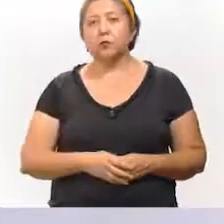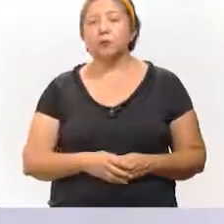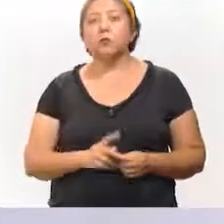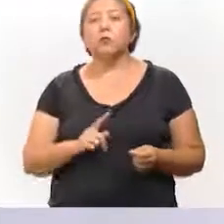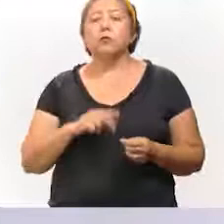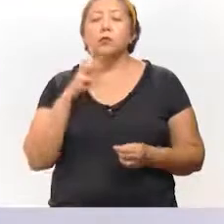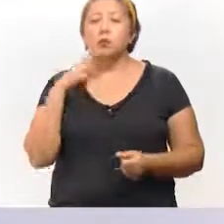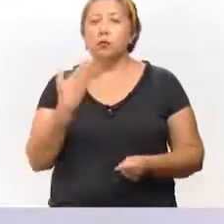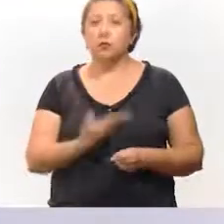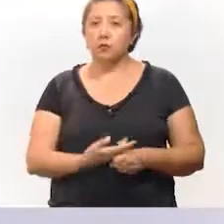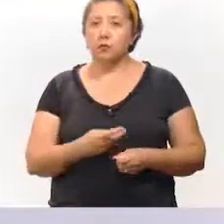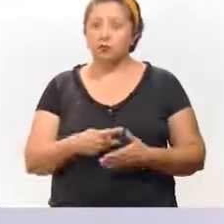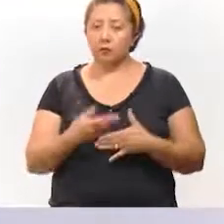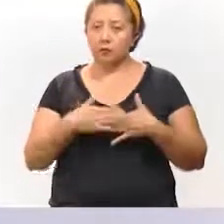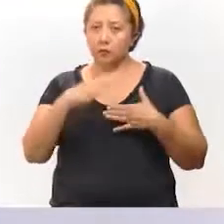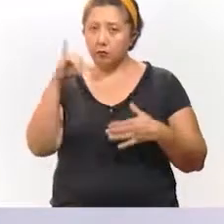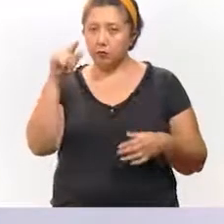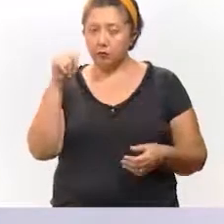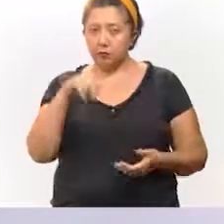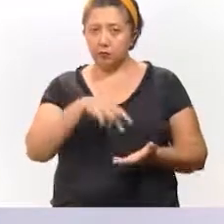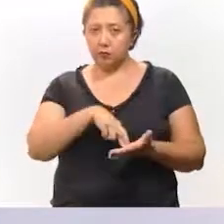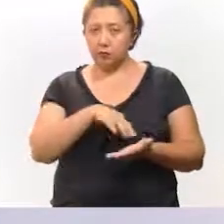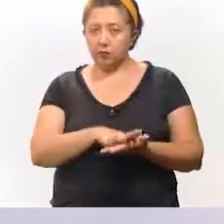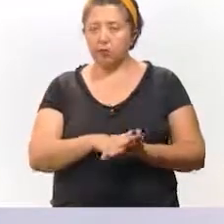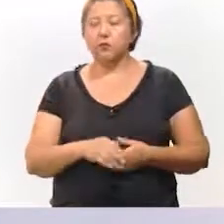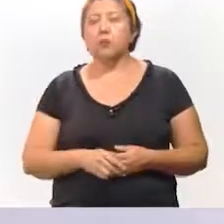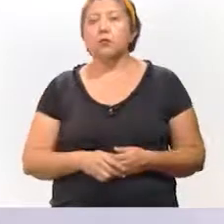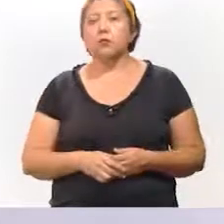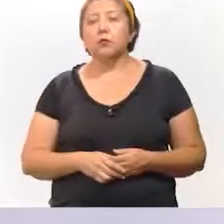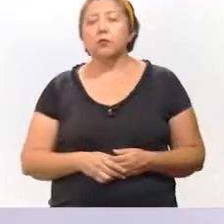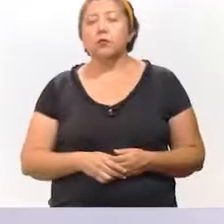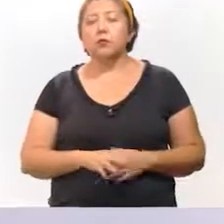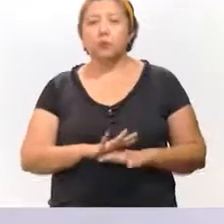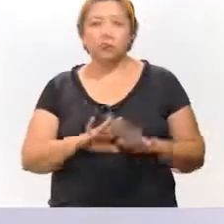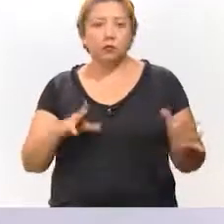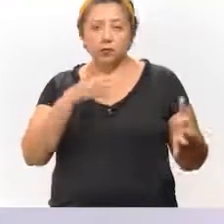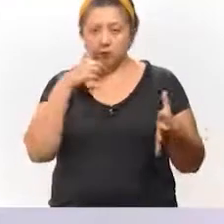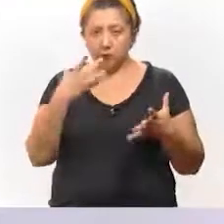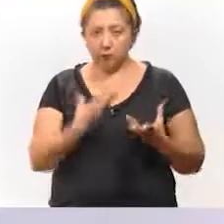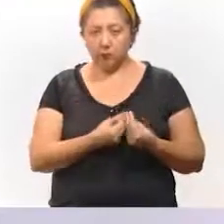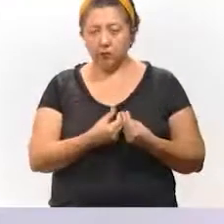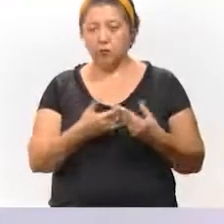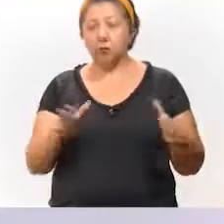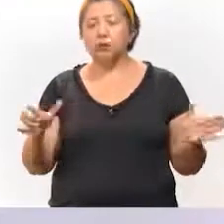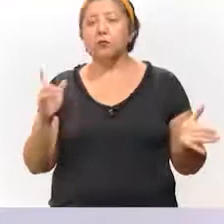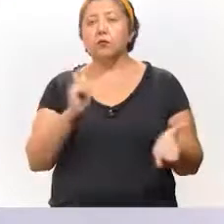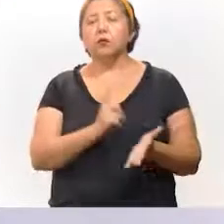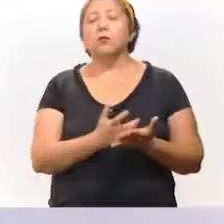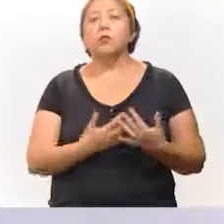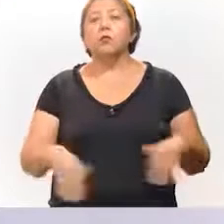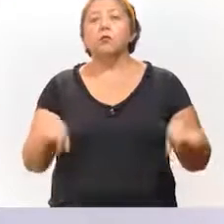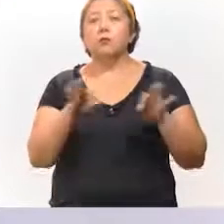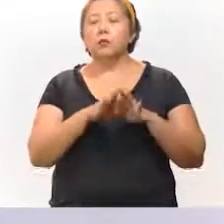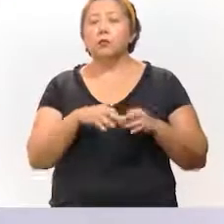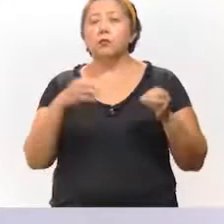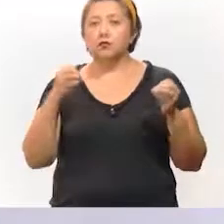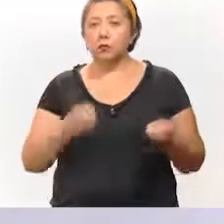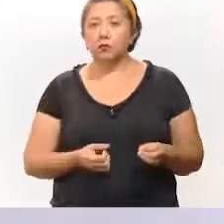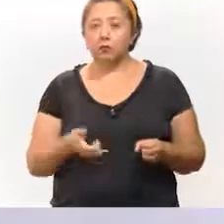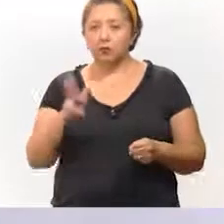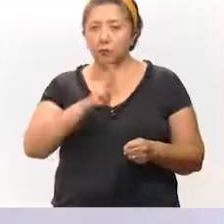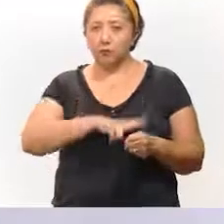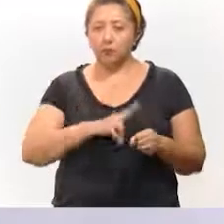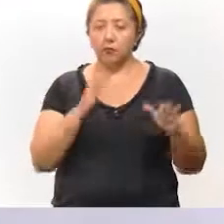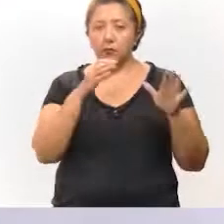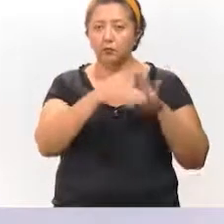quien está a cargo del proceso de citas y registros. Como hemos señalado, en la reapertura económica los datos más importantes son